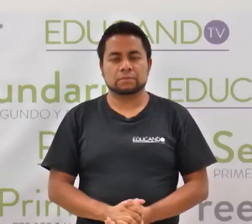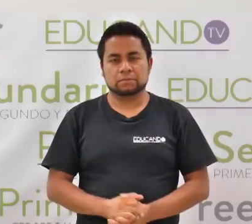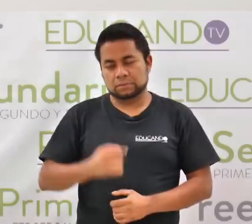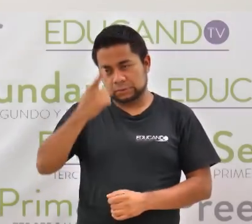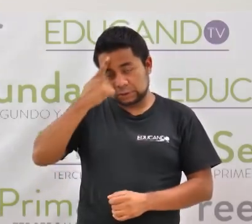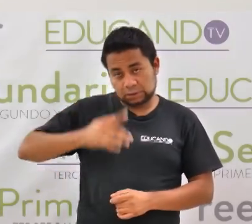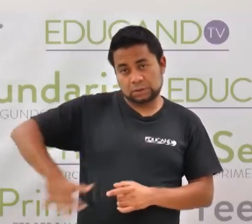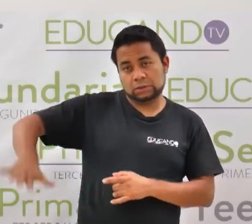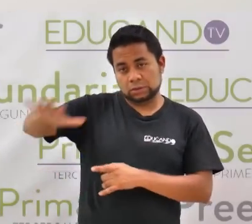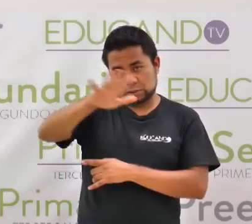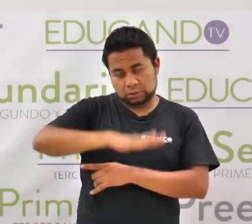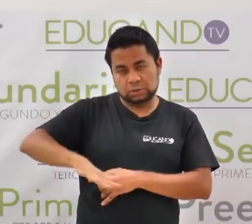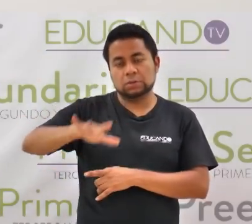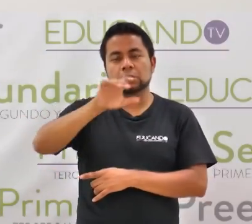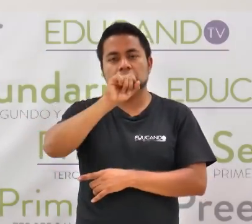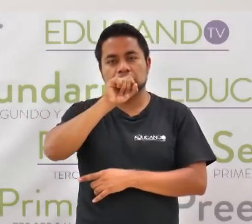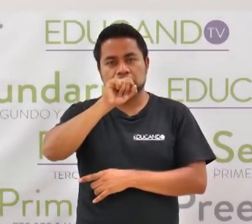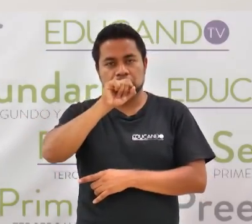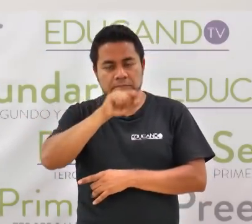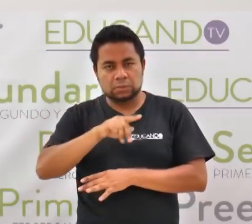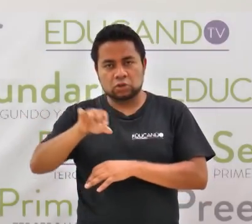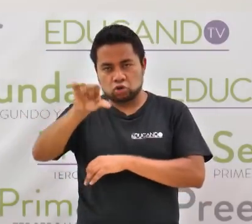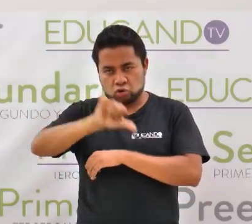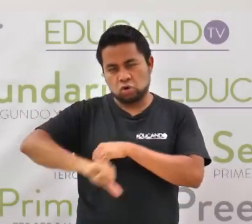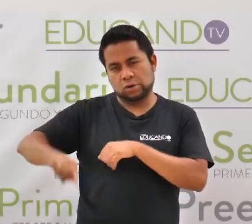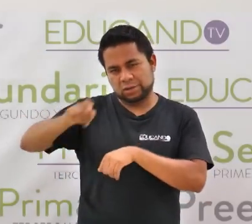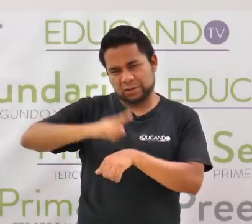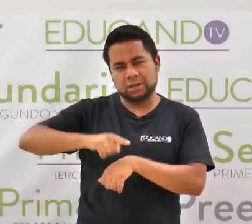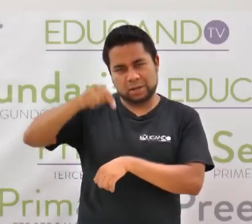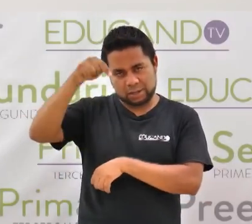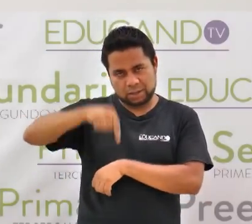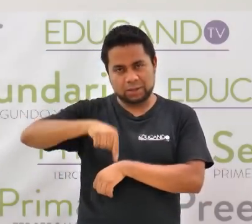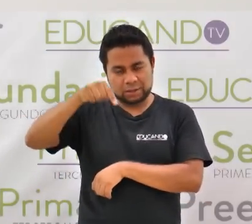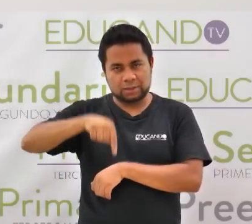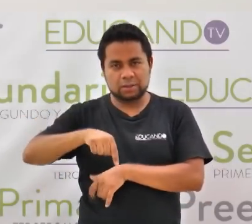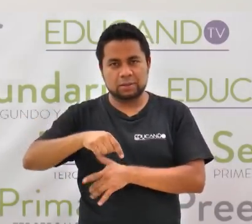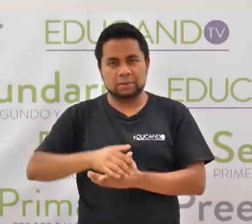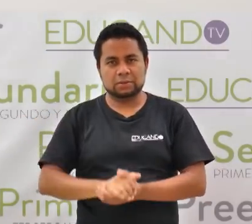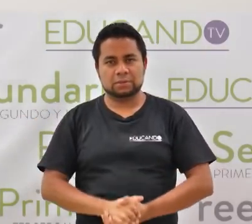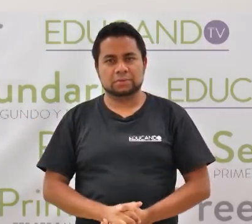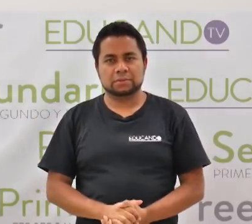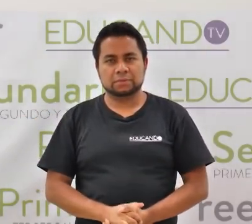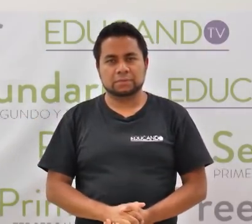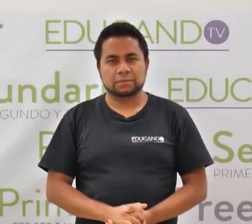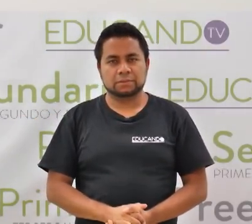para que ustedes también el día de hoy